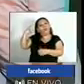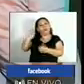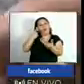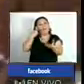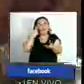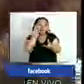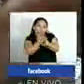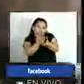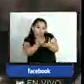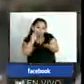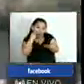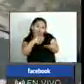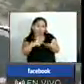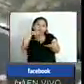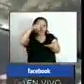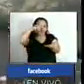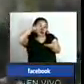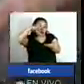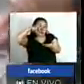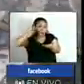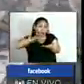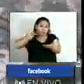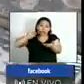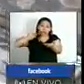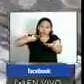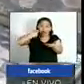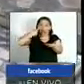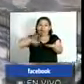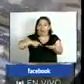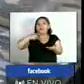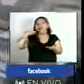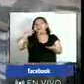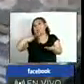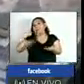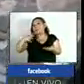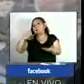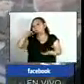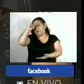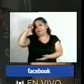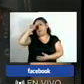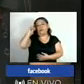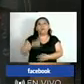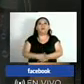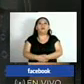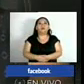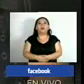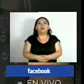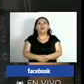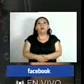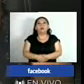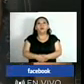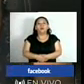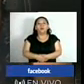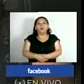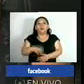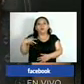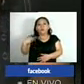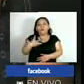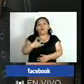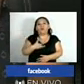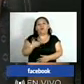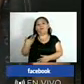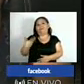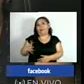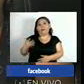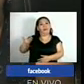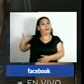fotos, como evidencia de la gran labor que por años han realizado por los más necesitados. Ya esto pues nosotros nos traemos en